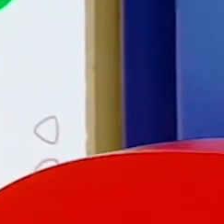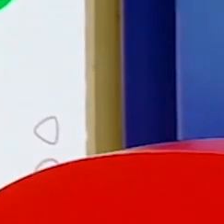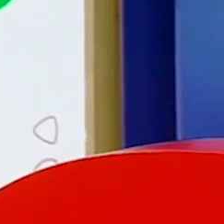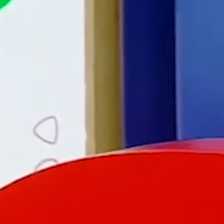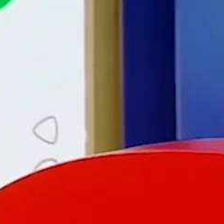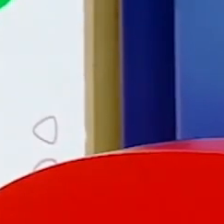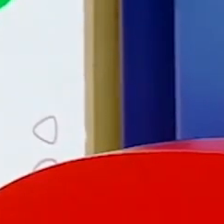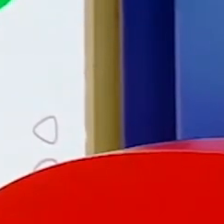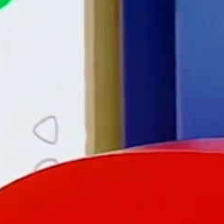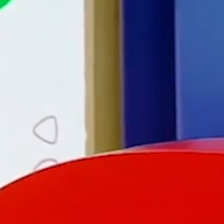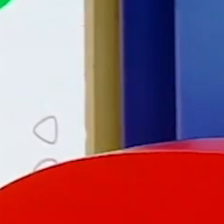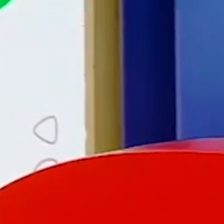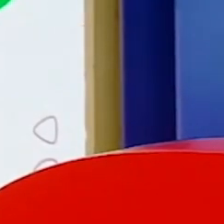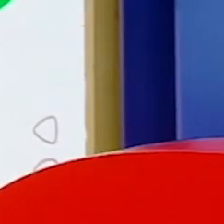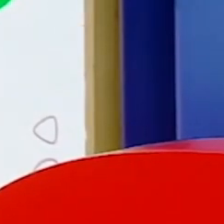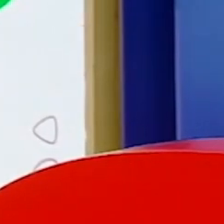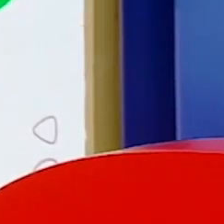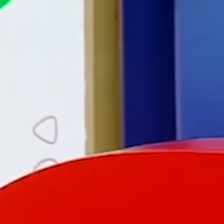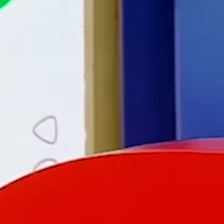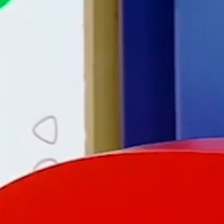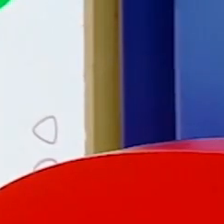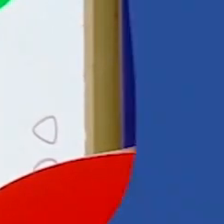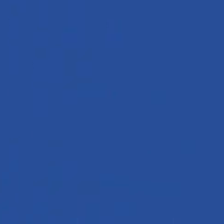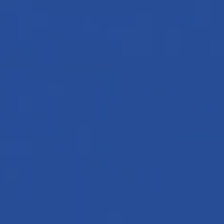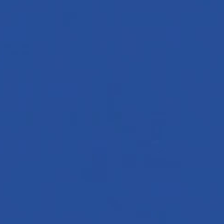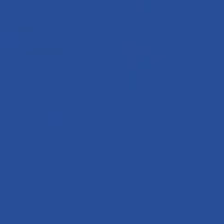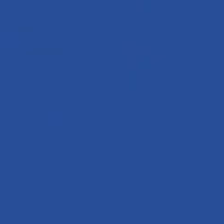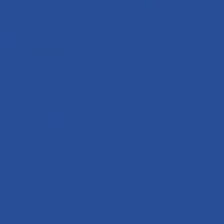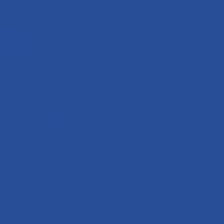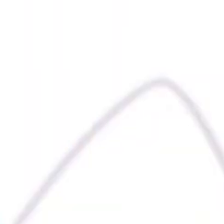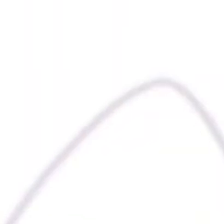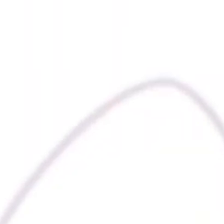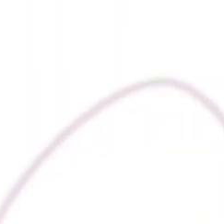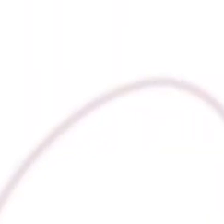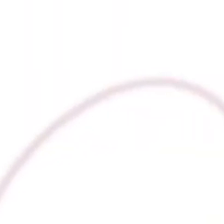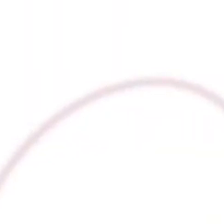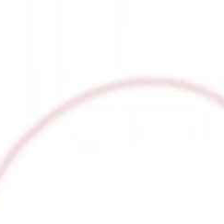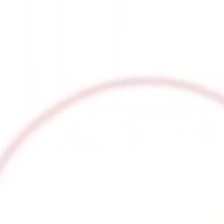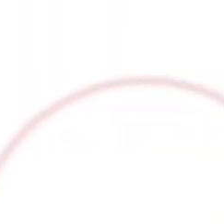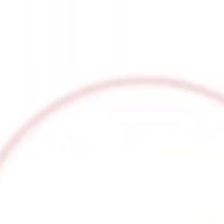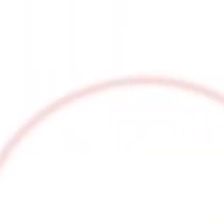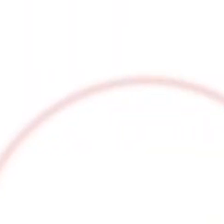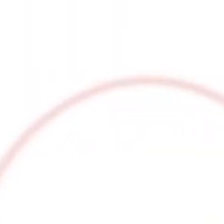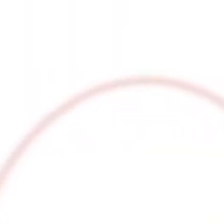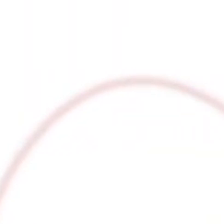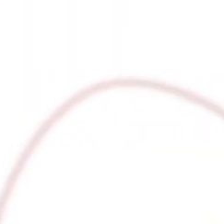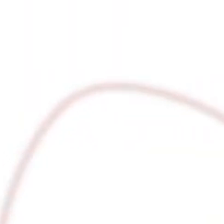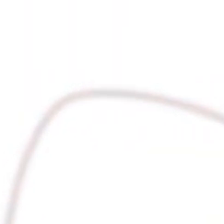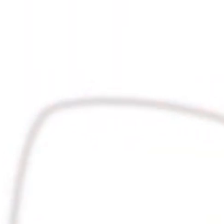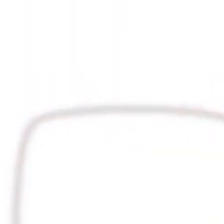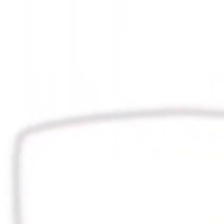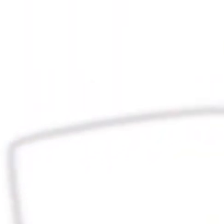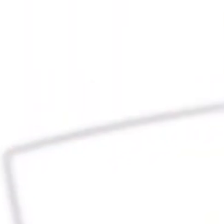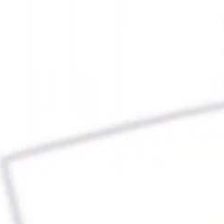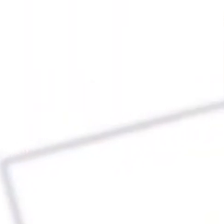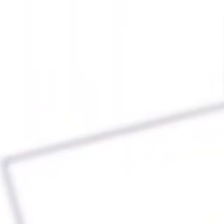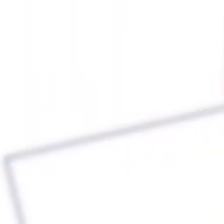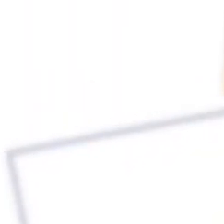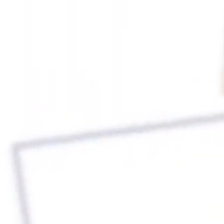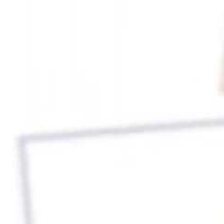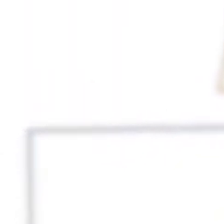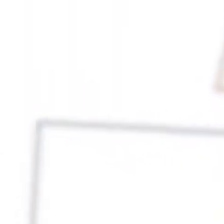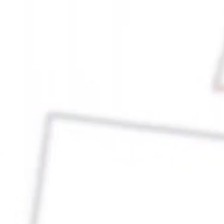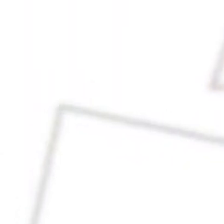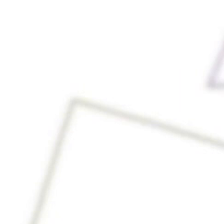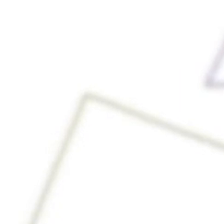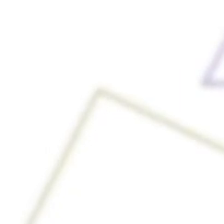revisado mi recibo de luz de la manera correcta y no habría visto el error. Hoy vamos a profundizar más en esto y empezaremos